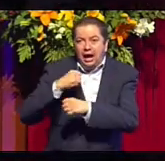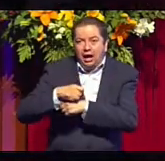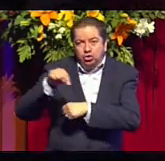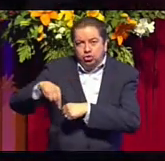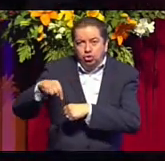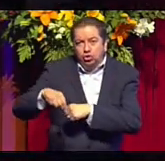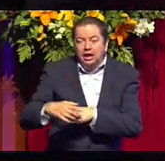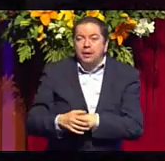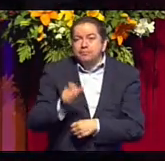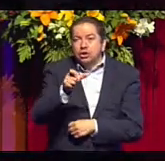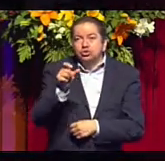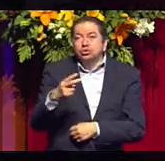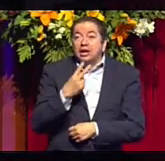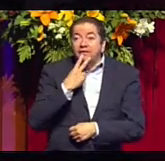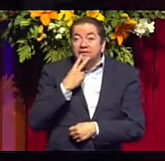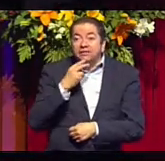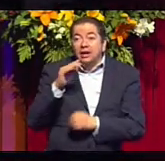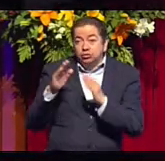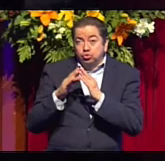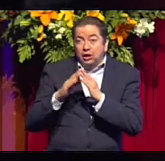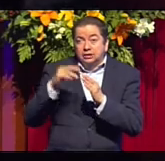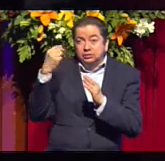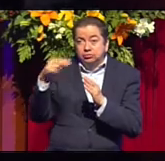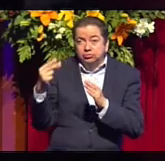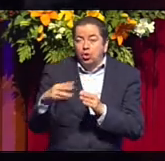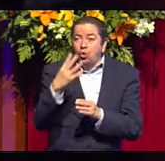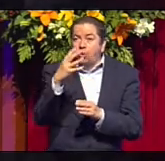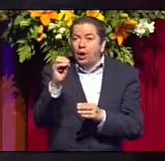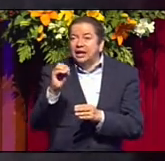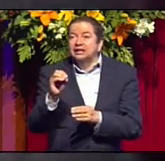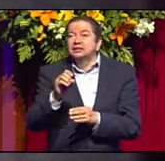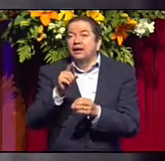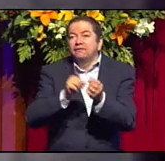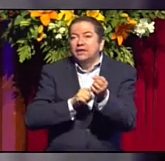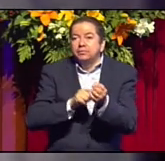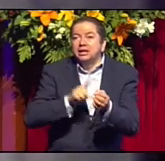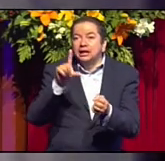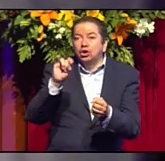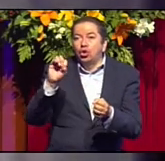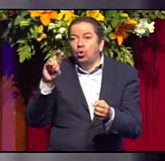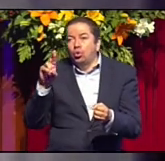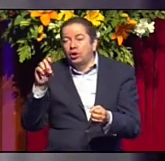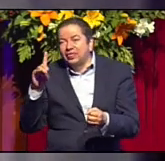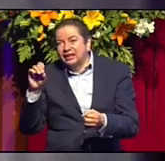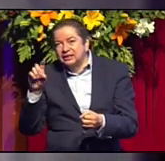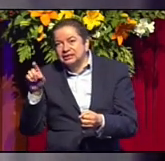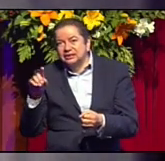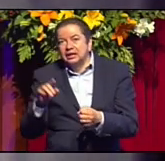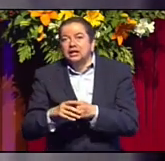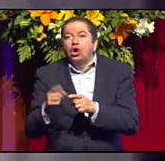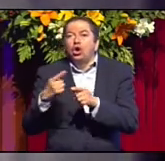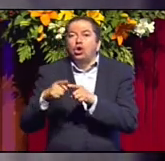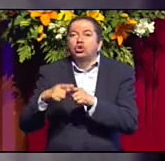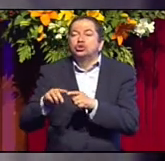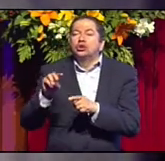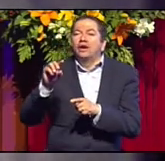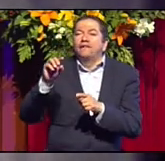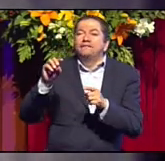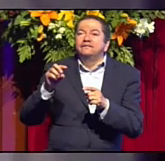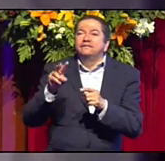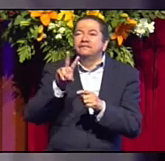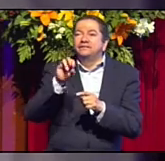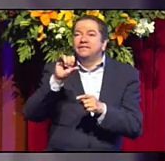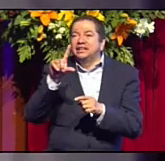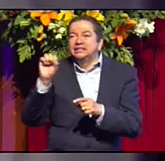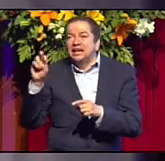esté viviendo en sus hogares, pero a su vez le quiero decir a las 40 familias de Logurde, a las 37 de Villaseca, a las